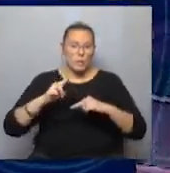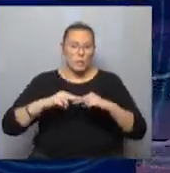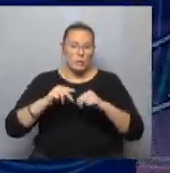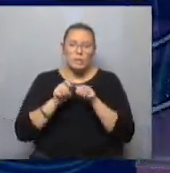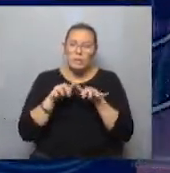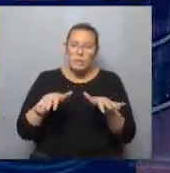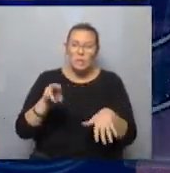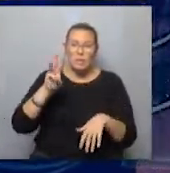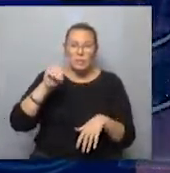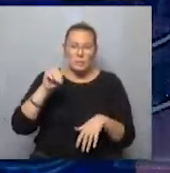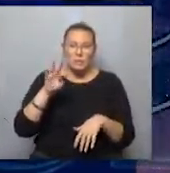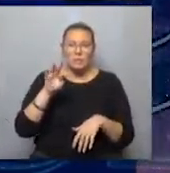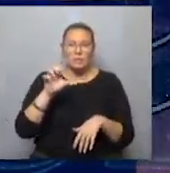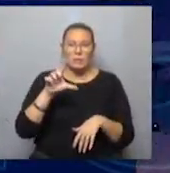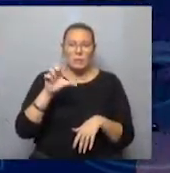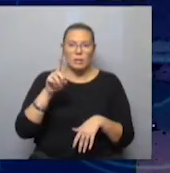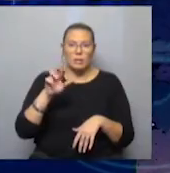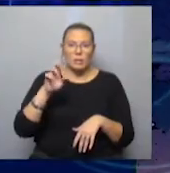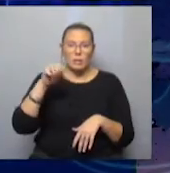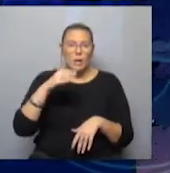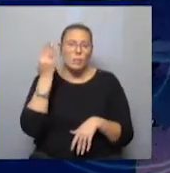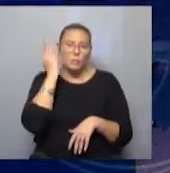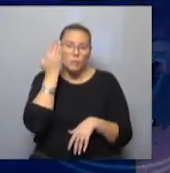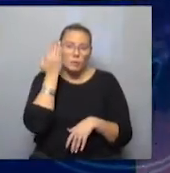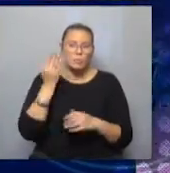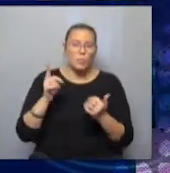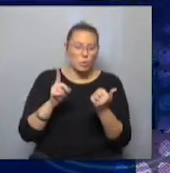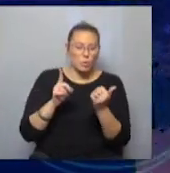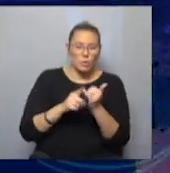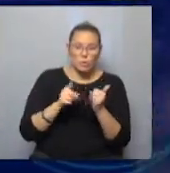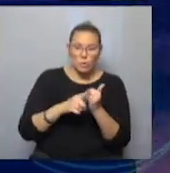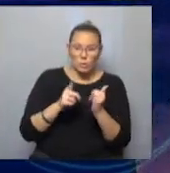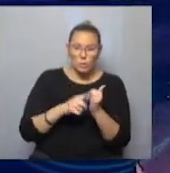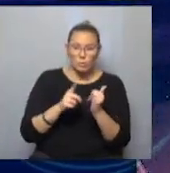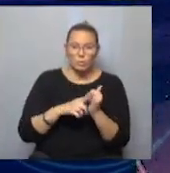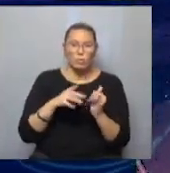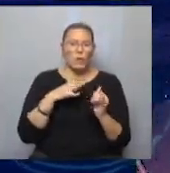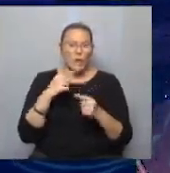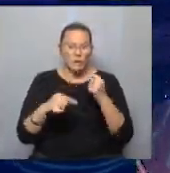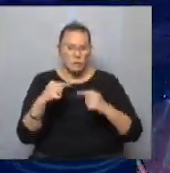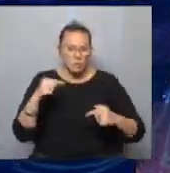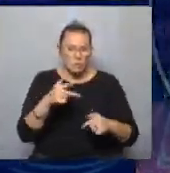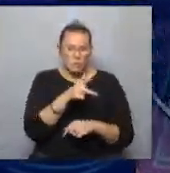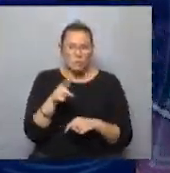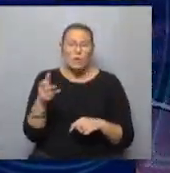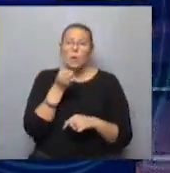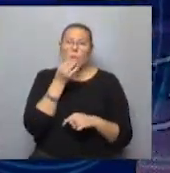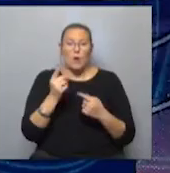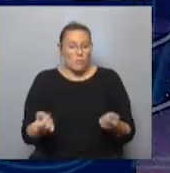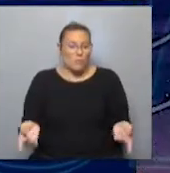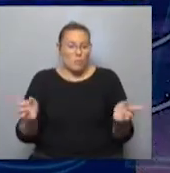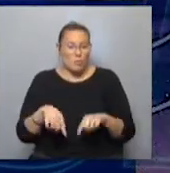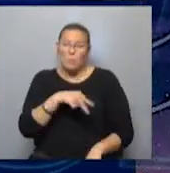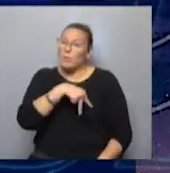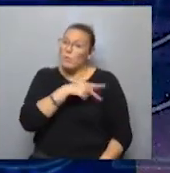Instagram, en Telegram, en Facebook, todo lo demás. En YouTube están todos nuestros contenidos audiovisuales. Y la buena noticia es que volvemos